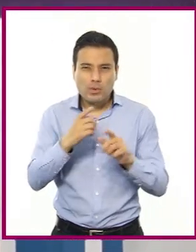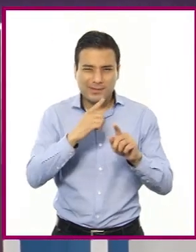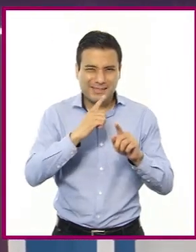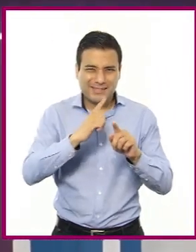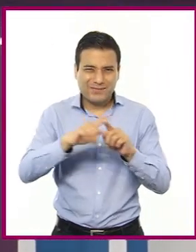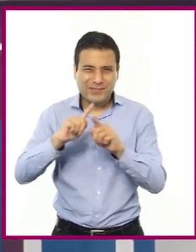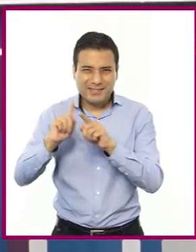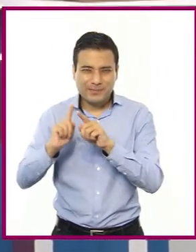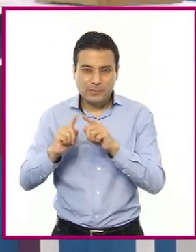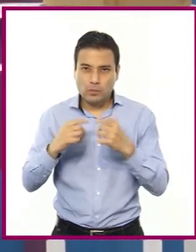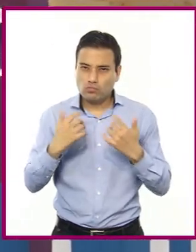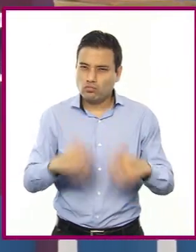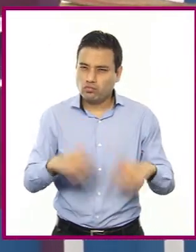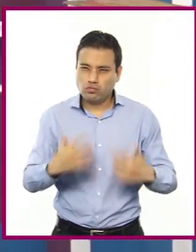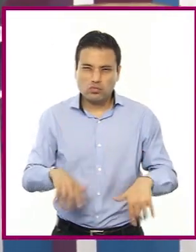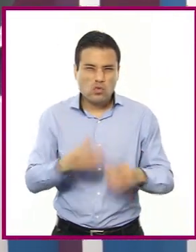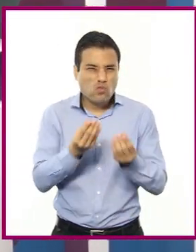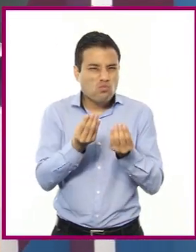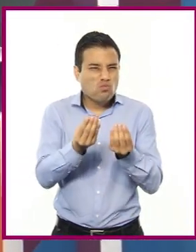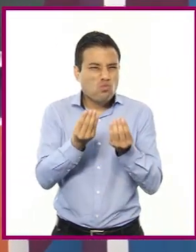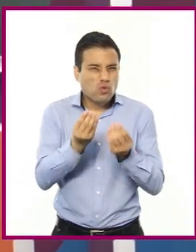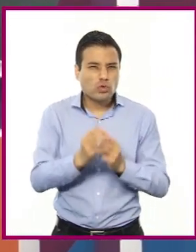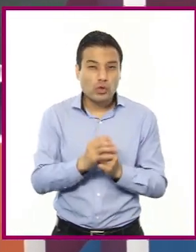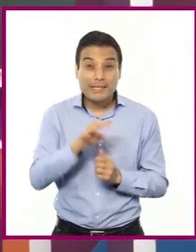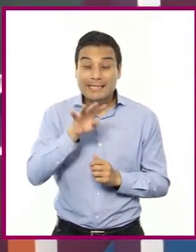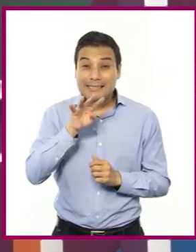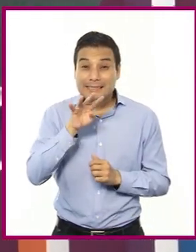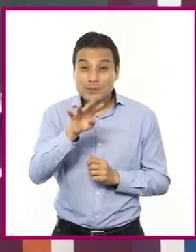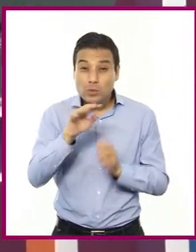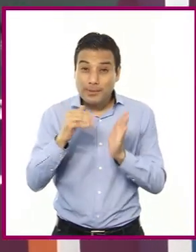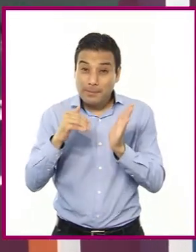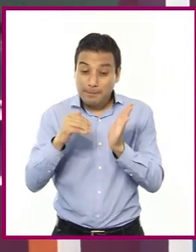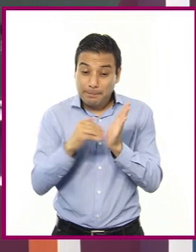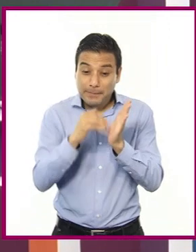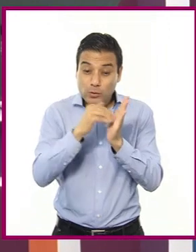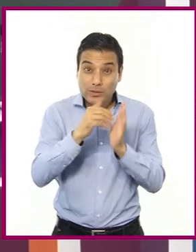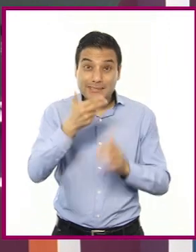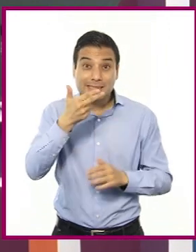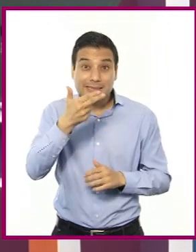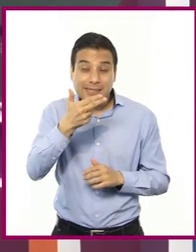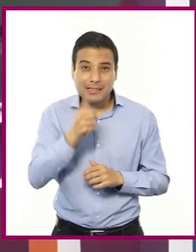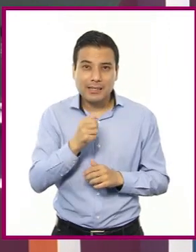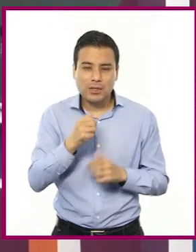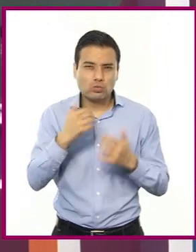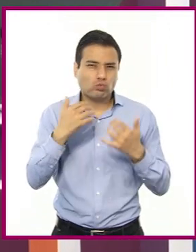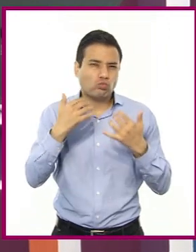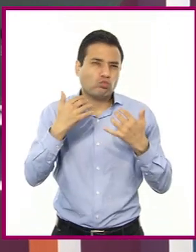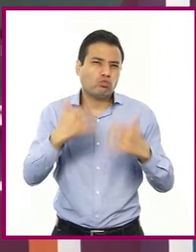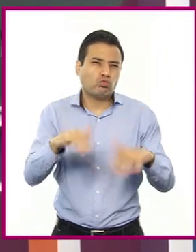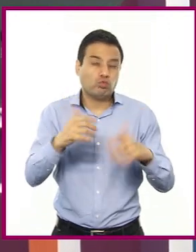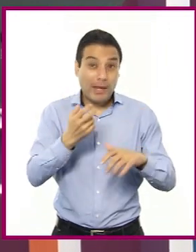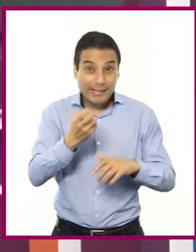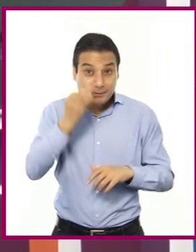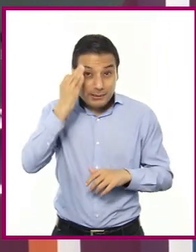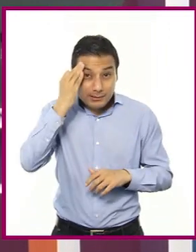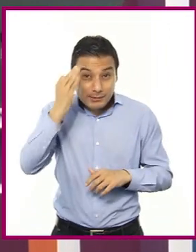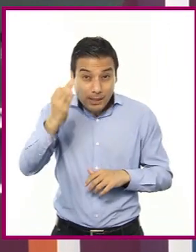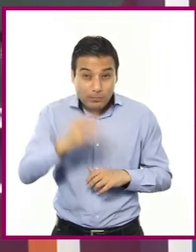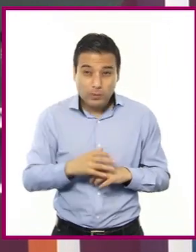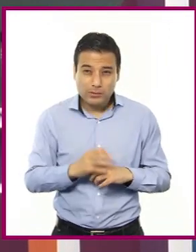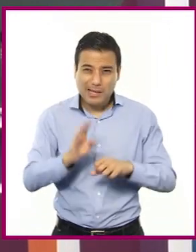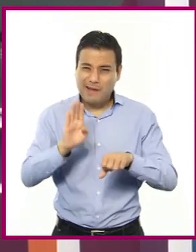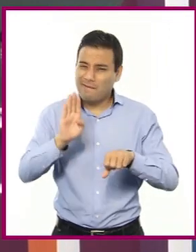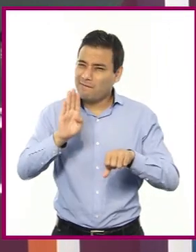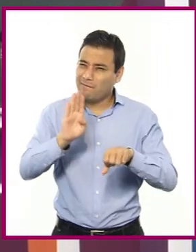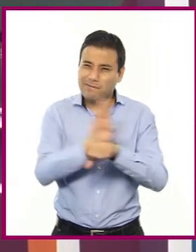propiedad fue intensivo, llegando a casi 19 millones de hectáreas, convirtiéndose en el periodo que más benefició